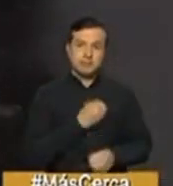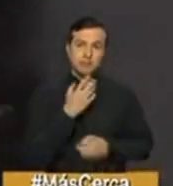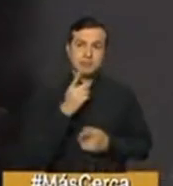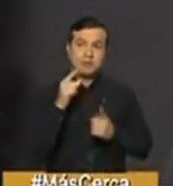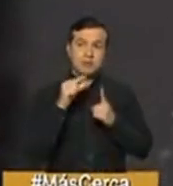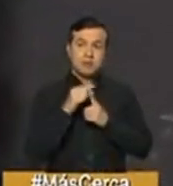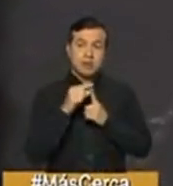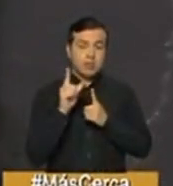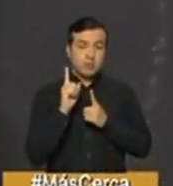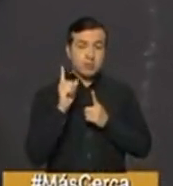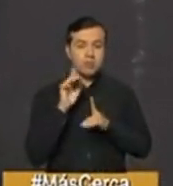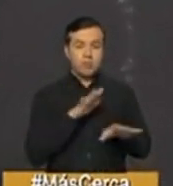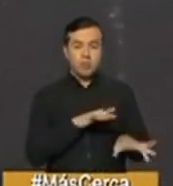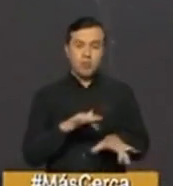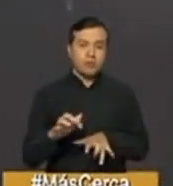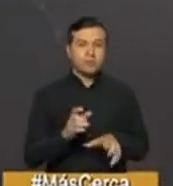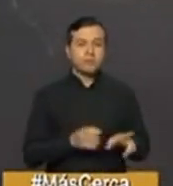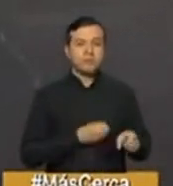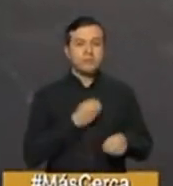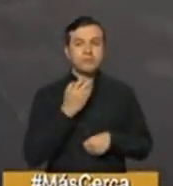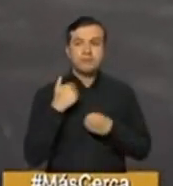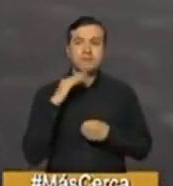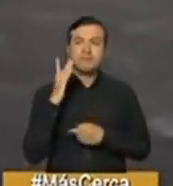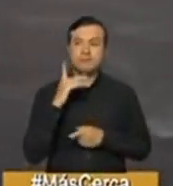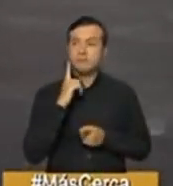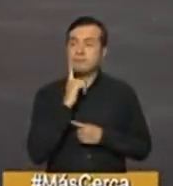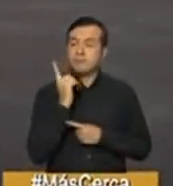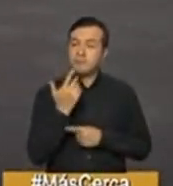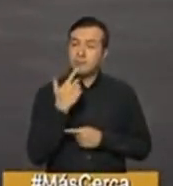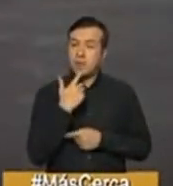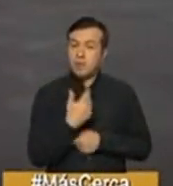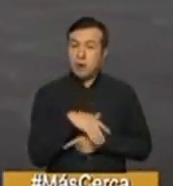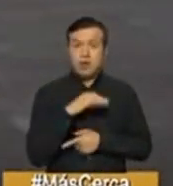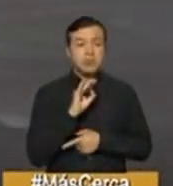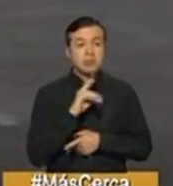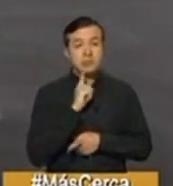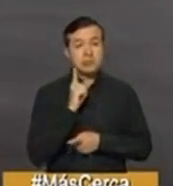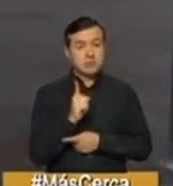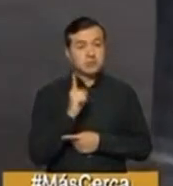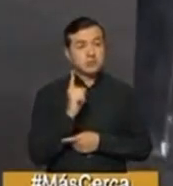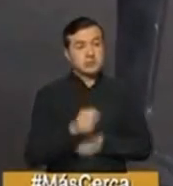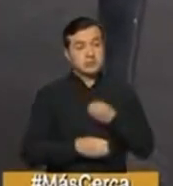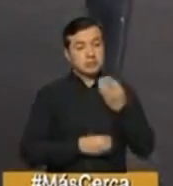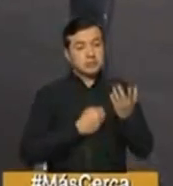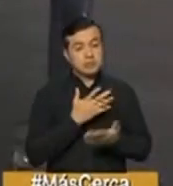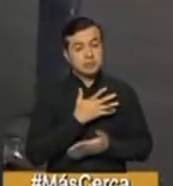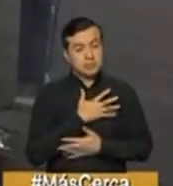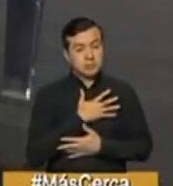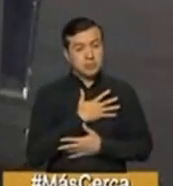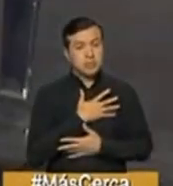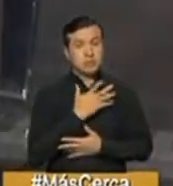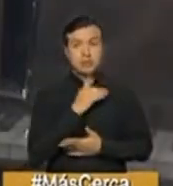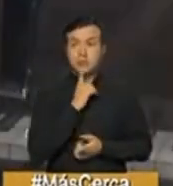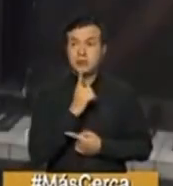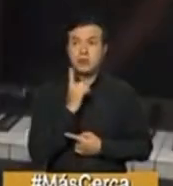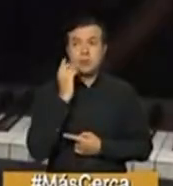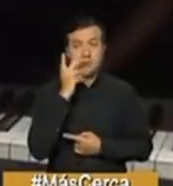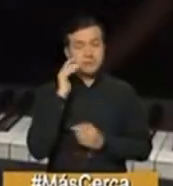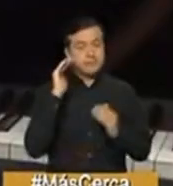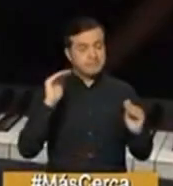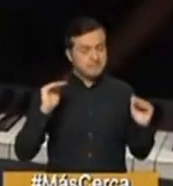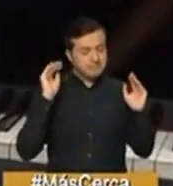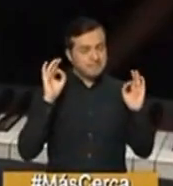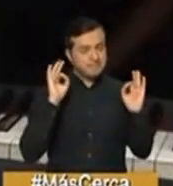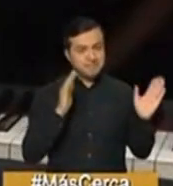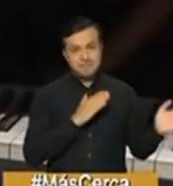que las palabras no. Y es increíble para mí poder expresar cosas que las palabras no pueden, porque es algo muy grande.